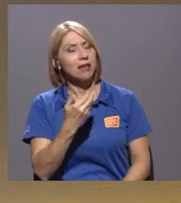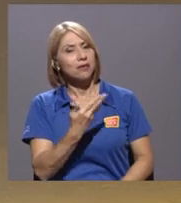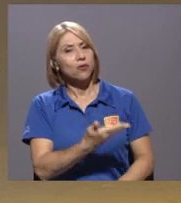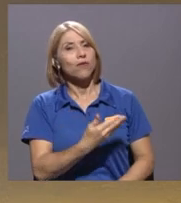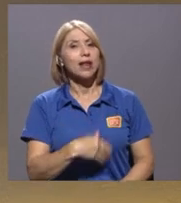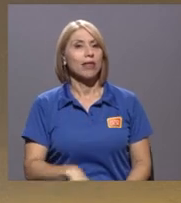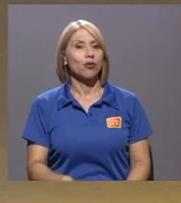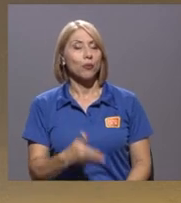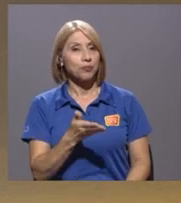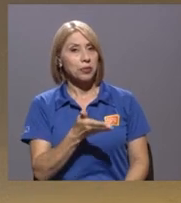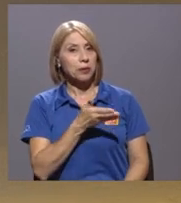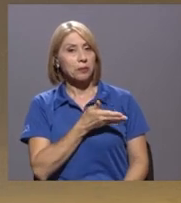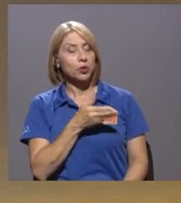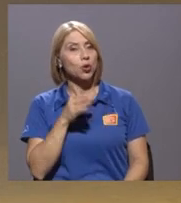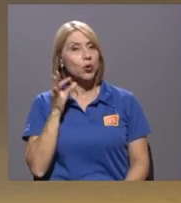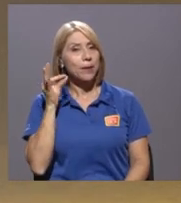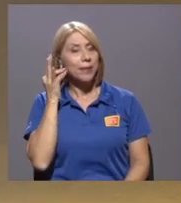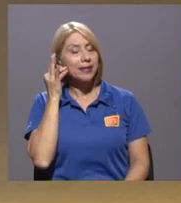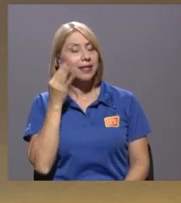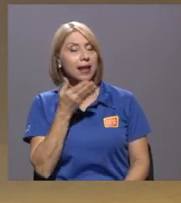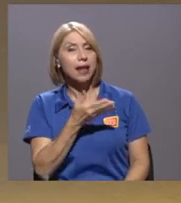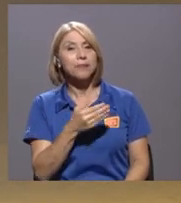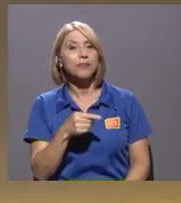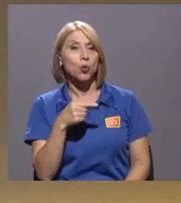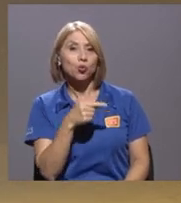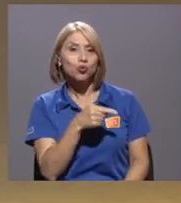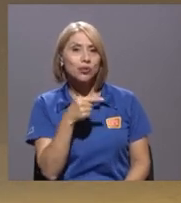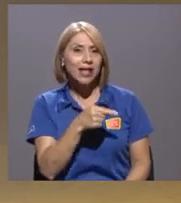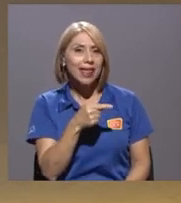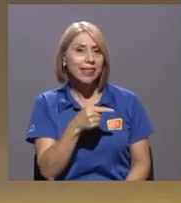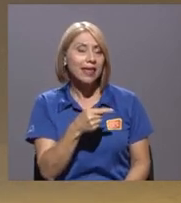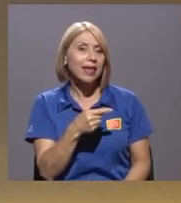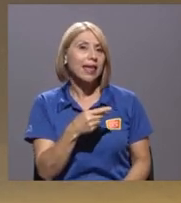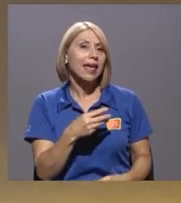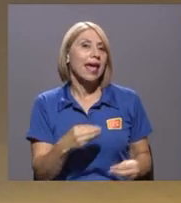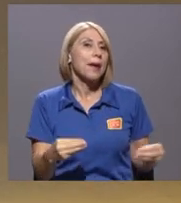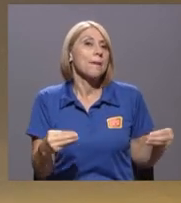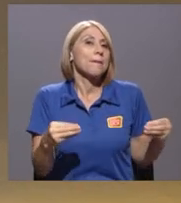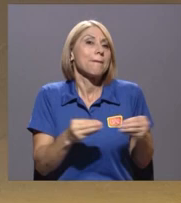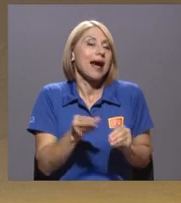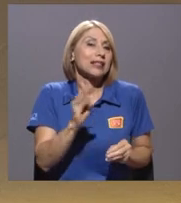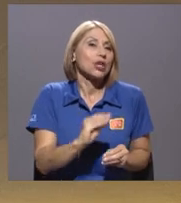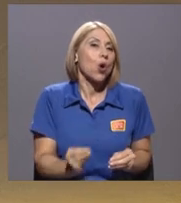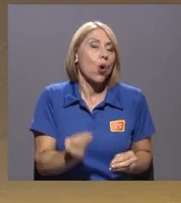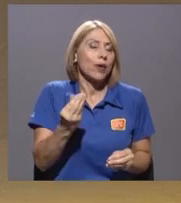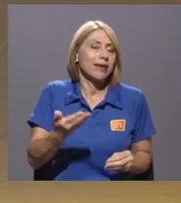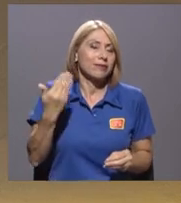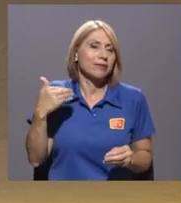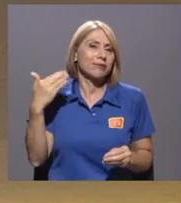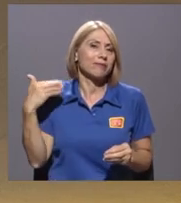marcela usted era mucho más joven que lo que es ahora